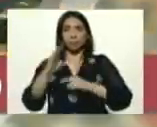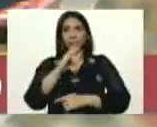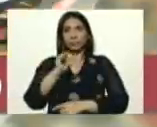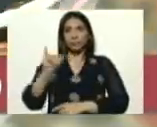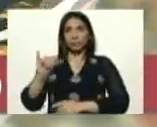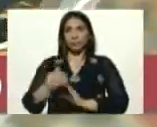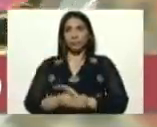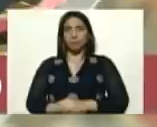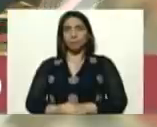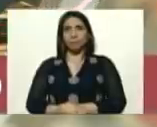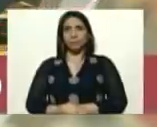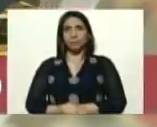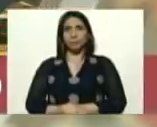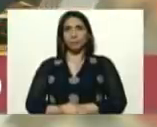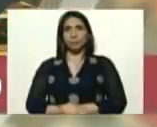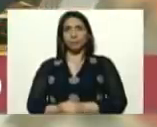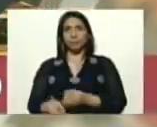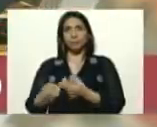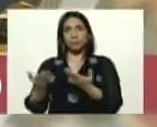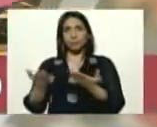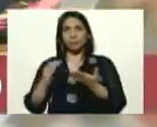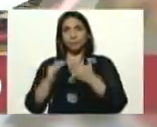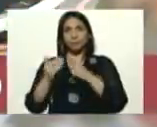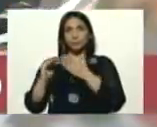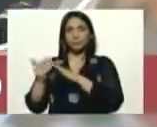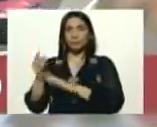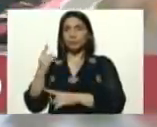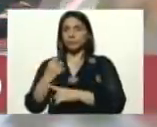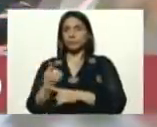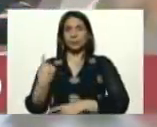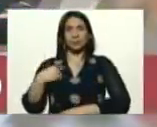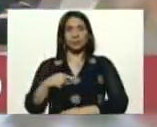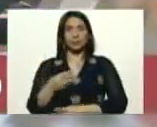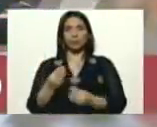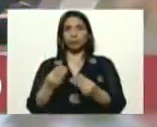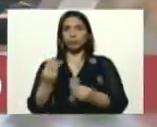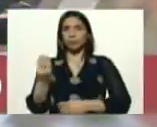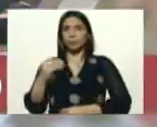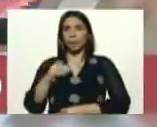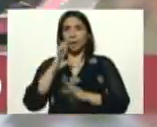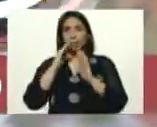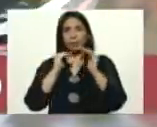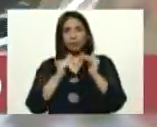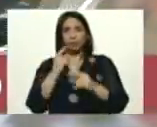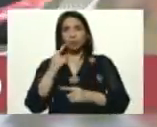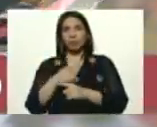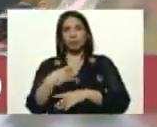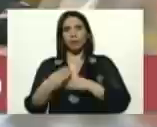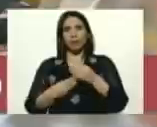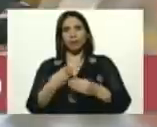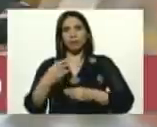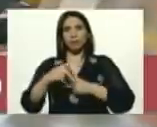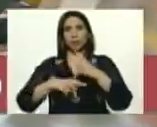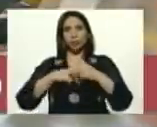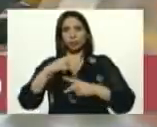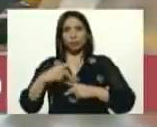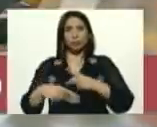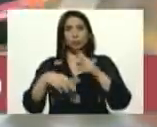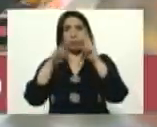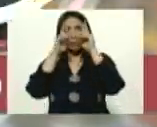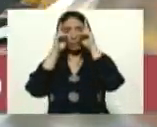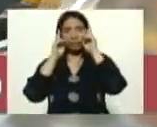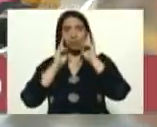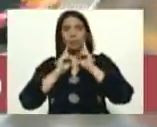salud Centinela, esa comunidad debe tener muchísima más atención, deben hacerse los procesos de